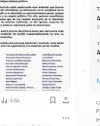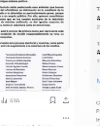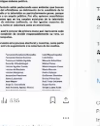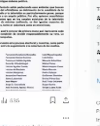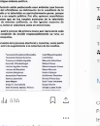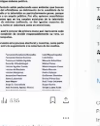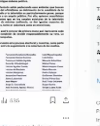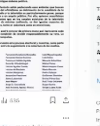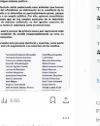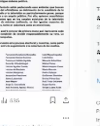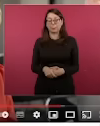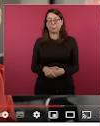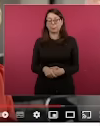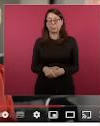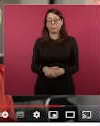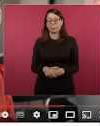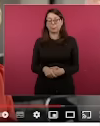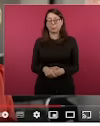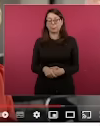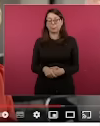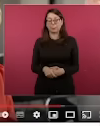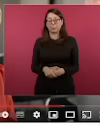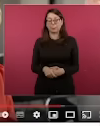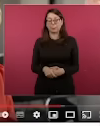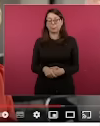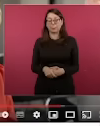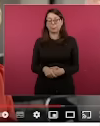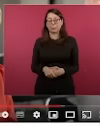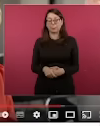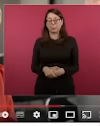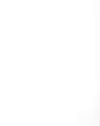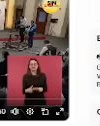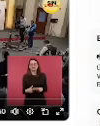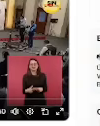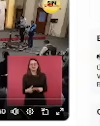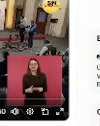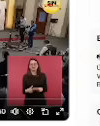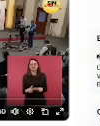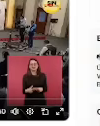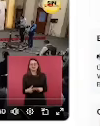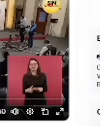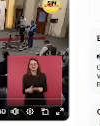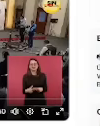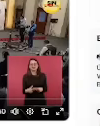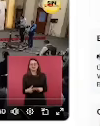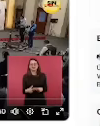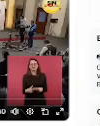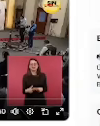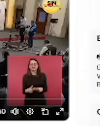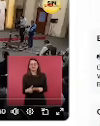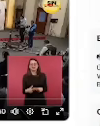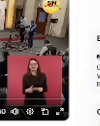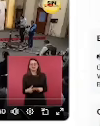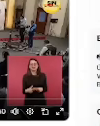en contubernio. Por eso el presidente López Obrador lo ha dicho una y otra vez: no hay medios de